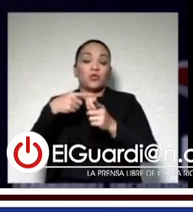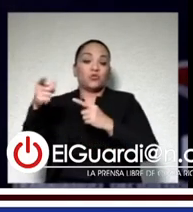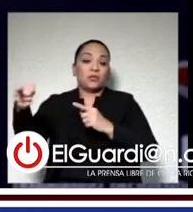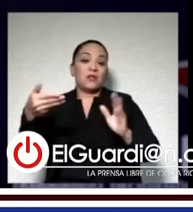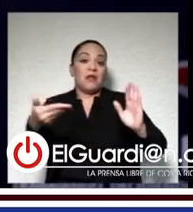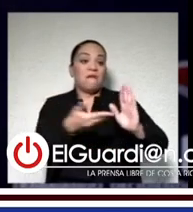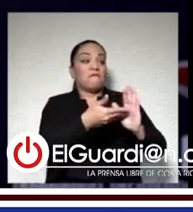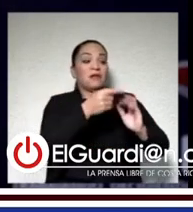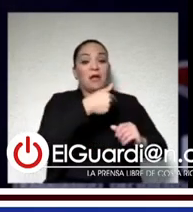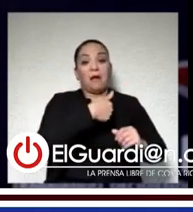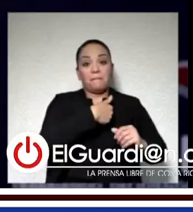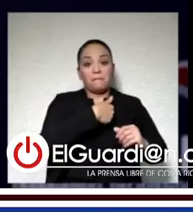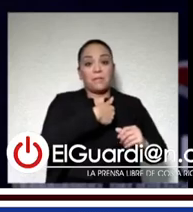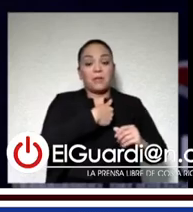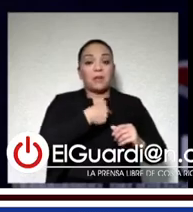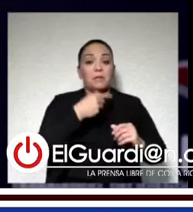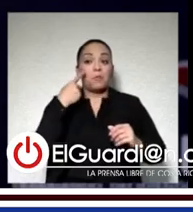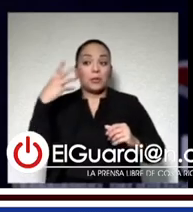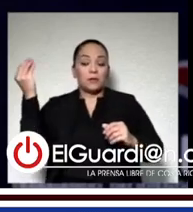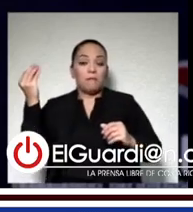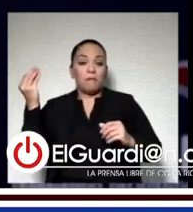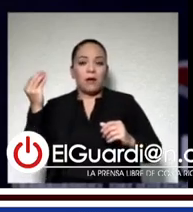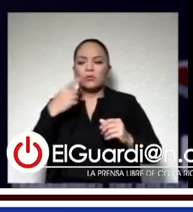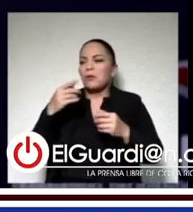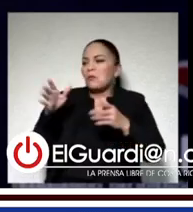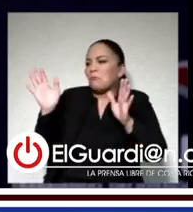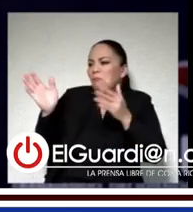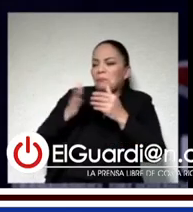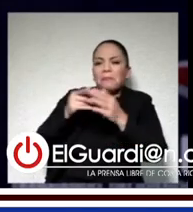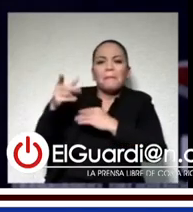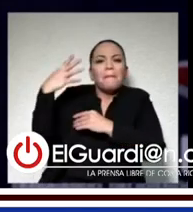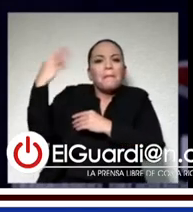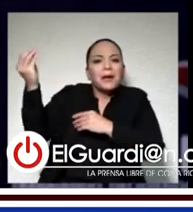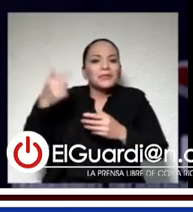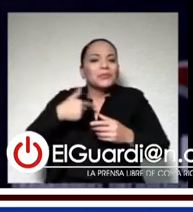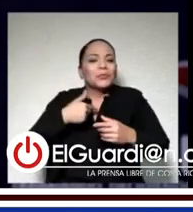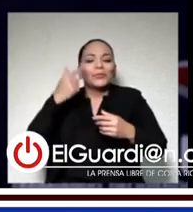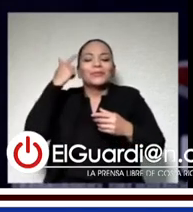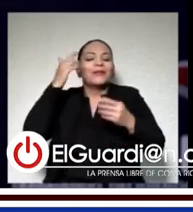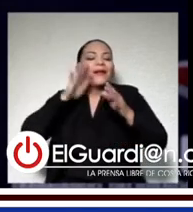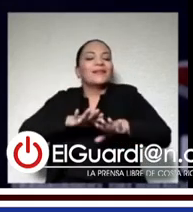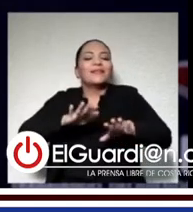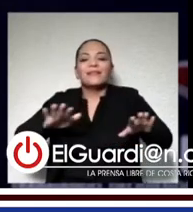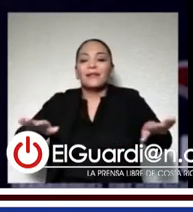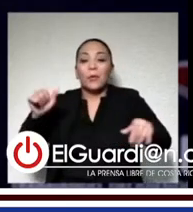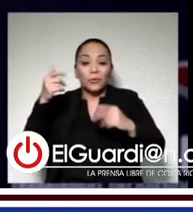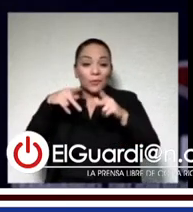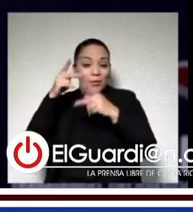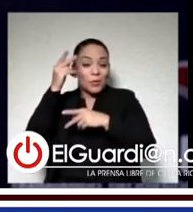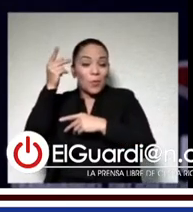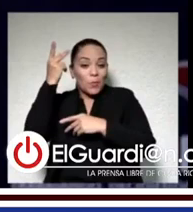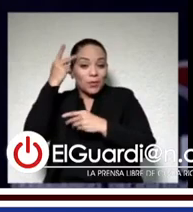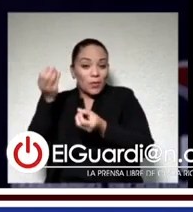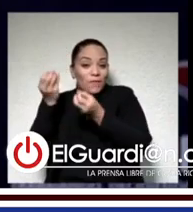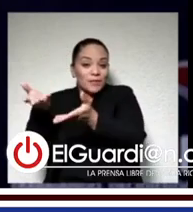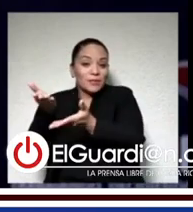yo no le debo nada, o sea, yo no hice nada malo, tengo mi conciencia tranquila. Allá lo que le haya ofrecido el otro partido político.